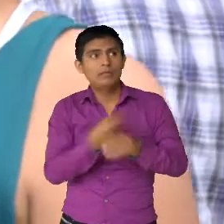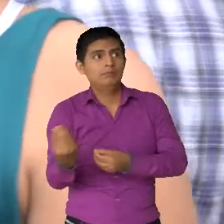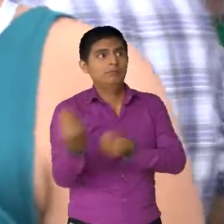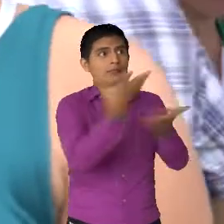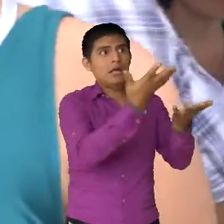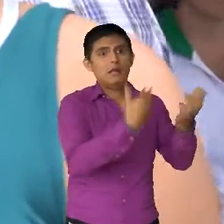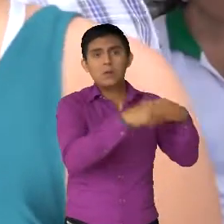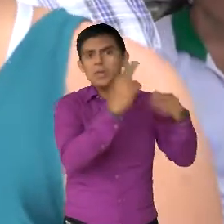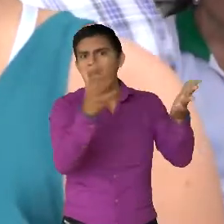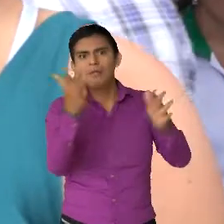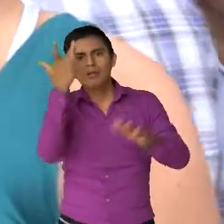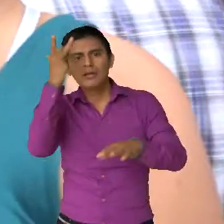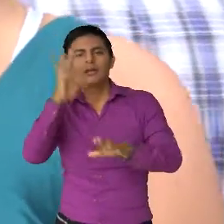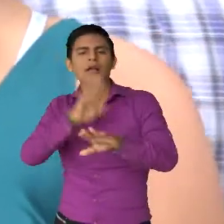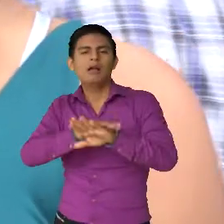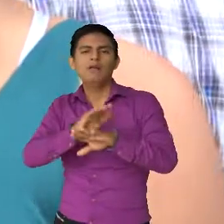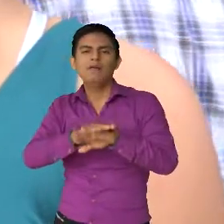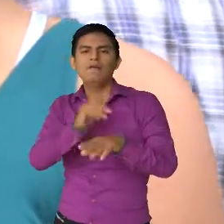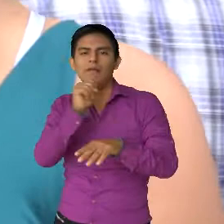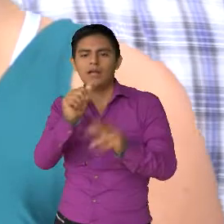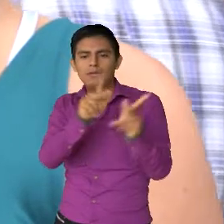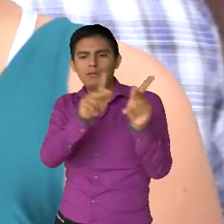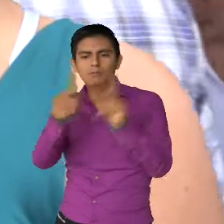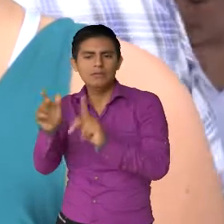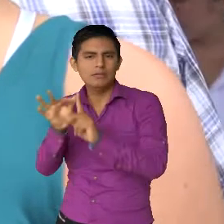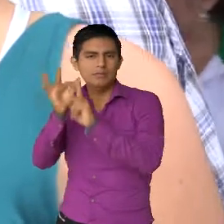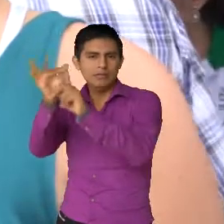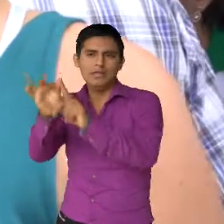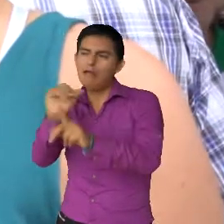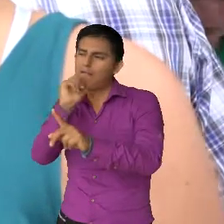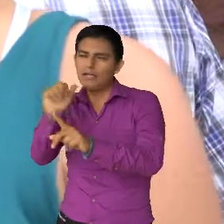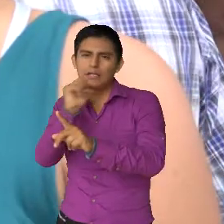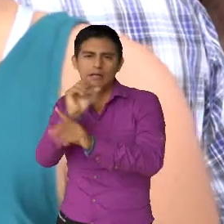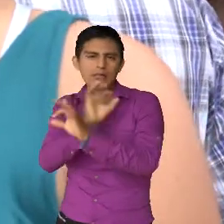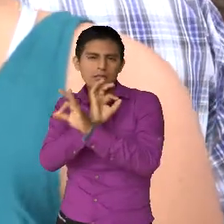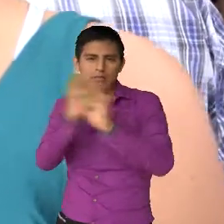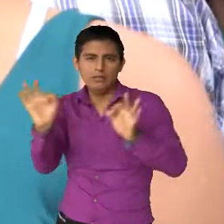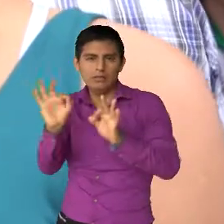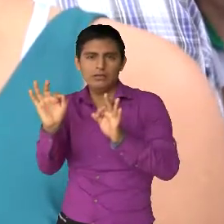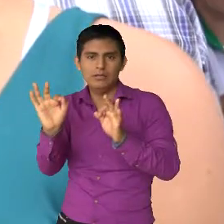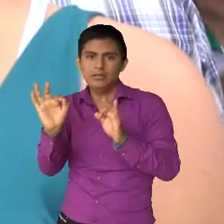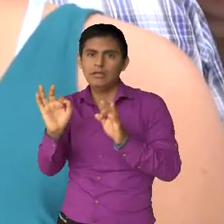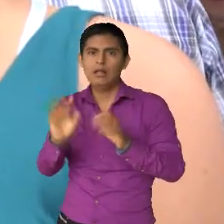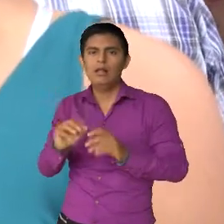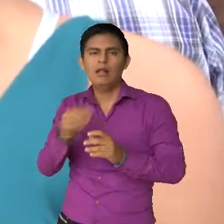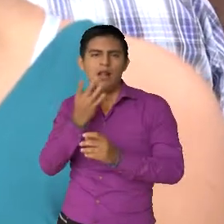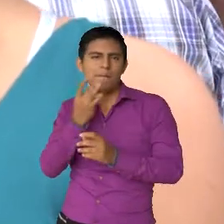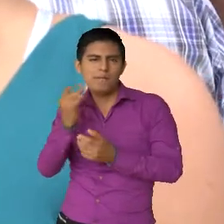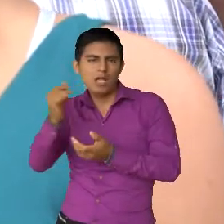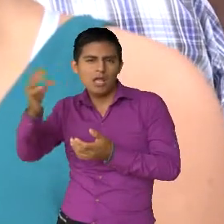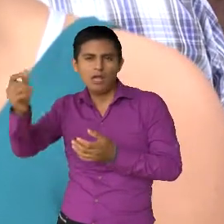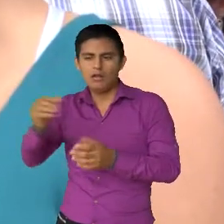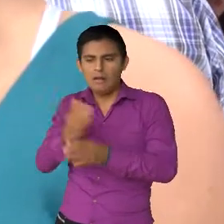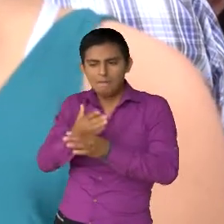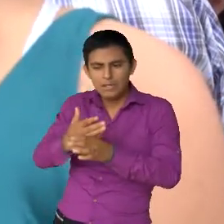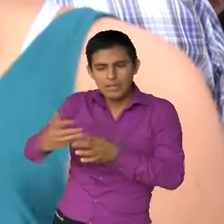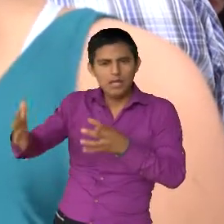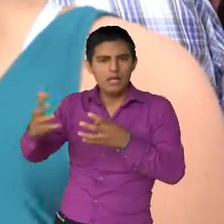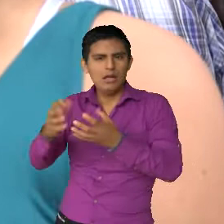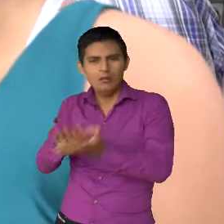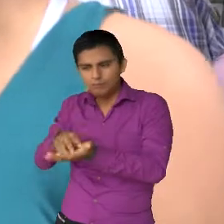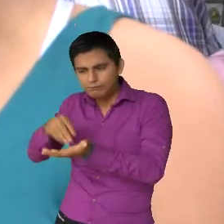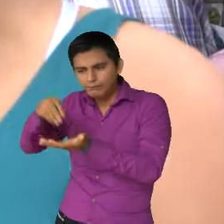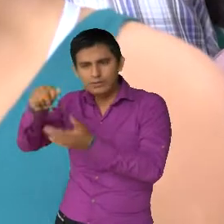falta era el registro sanitario, en el cual ya contamos con el registro sanitario en todos los productos como la miel, la panela en bloque, la panela